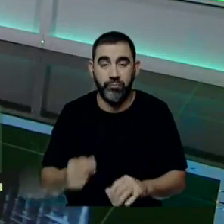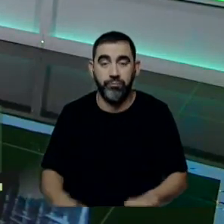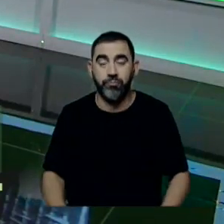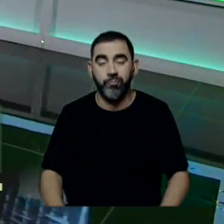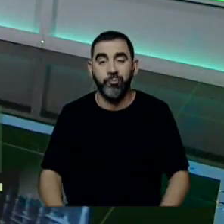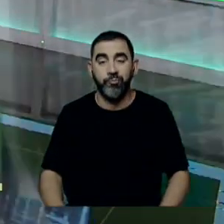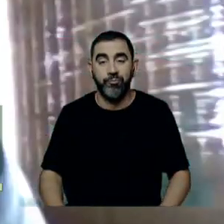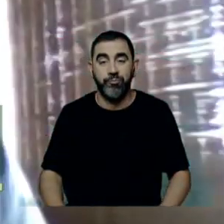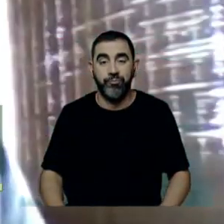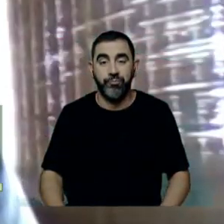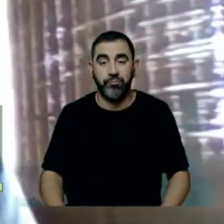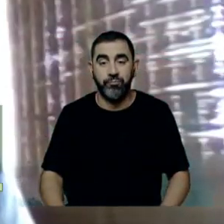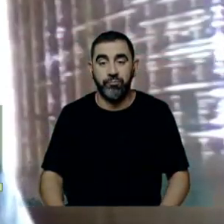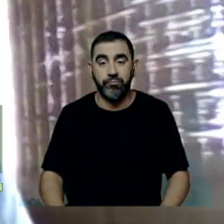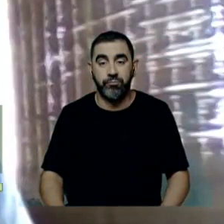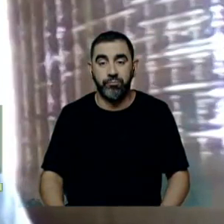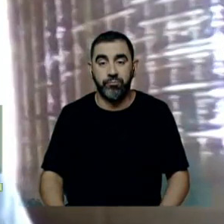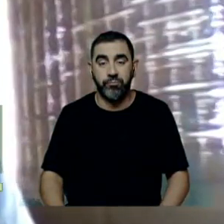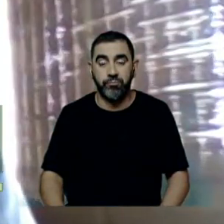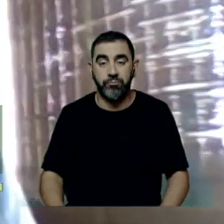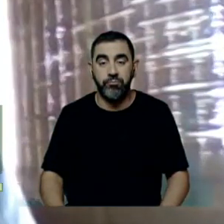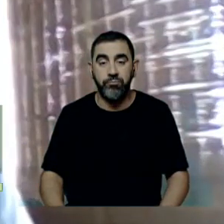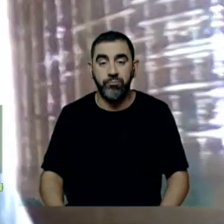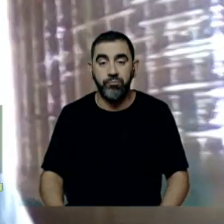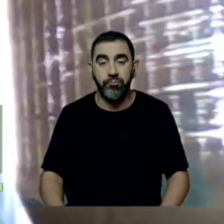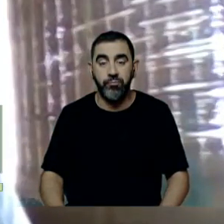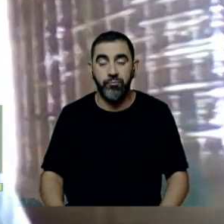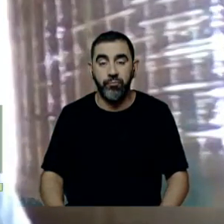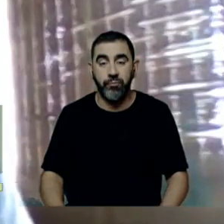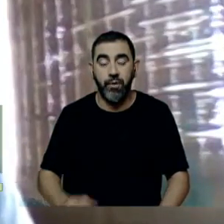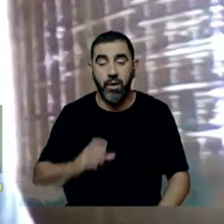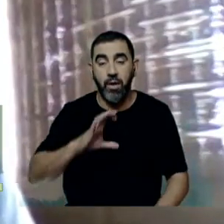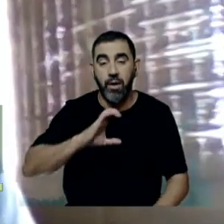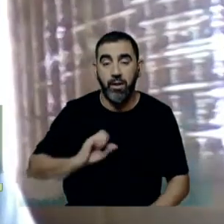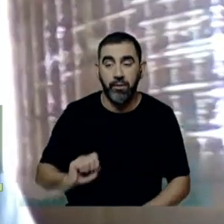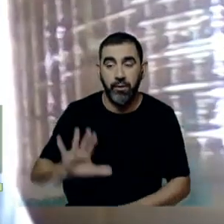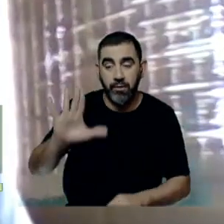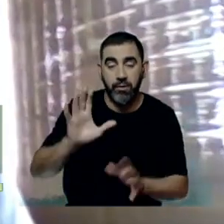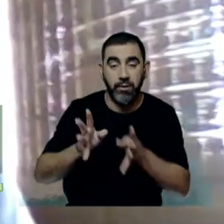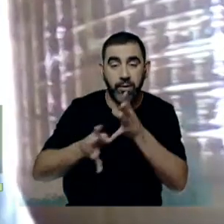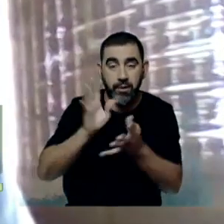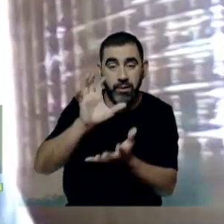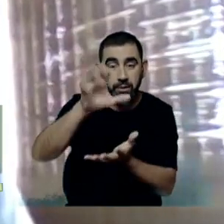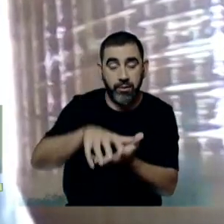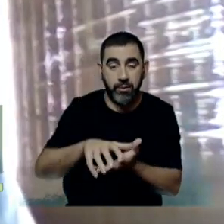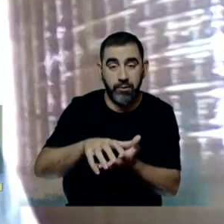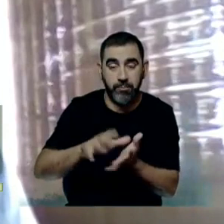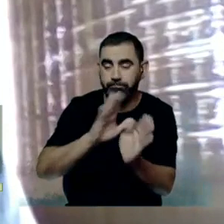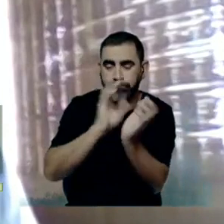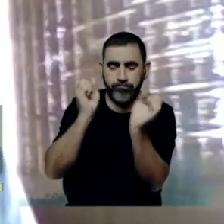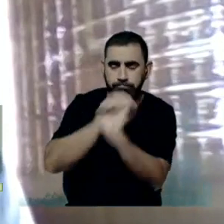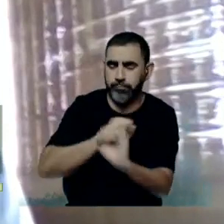agua. Exacto, exacto. Con las características que tiene la planta propuesta, no